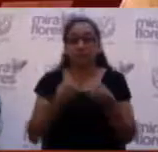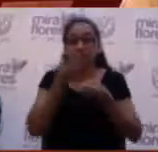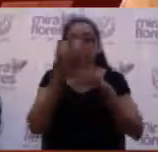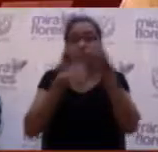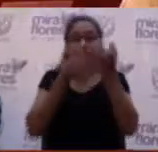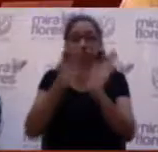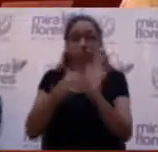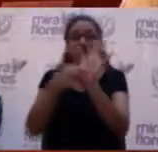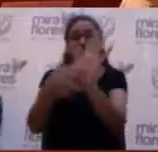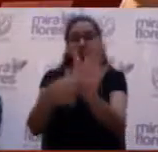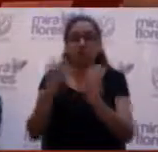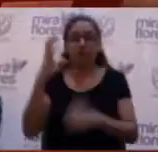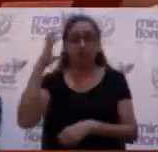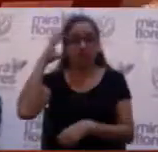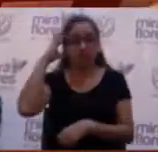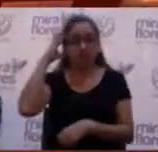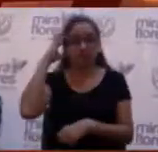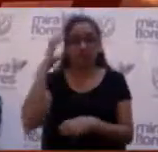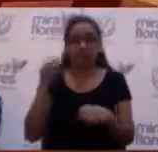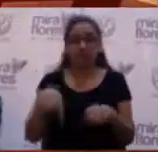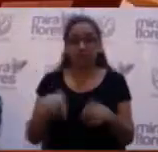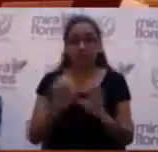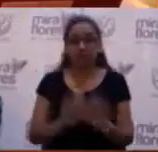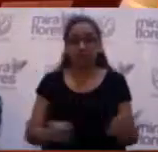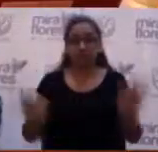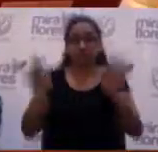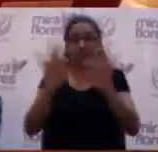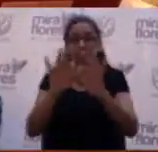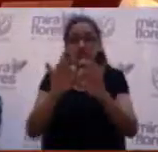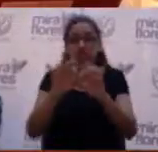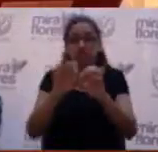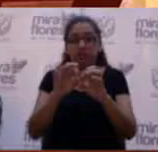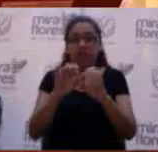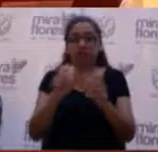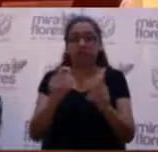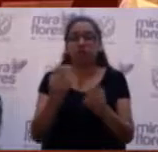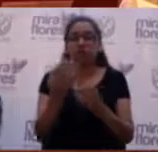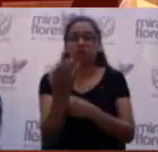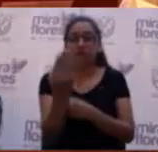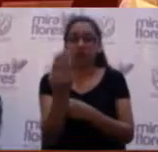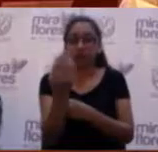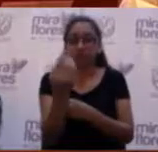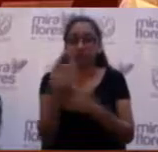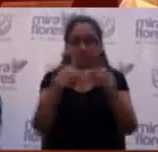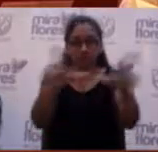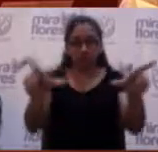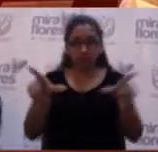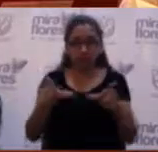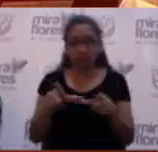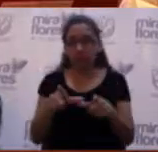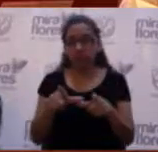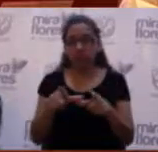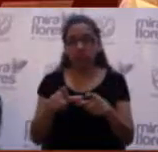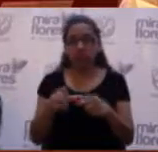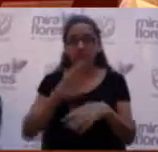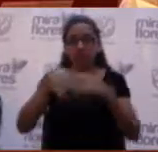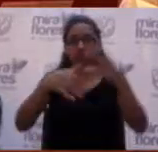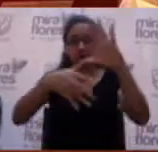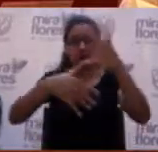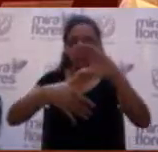Miraflores. Como parte de esta red, somos uno de los municipios, de los 14 municipios de